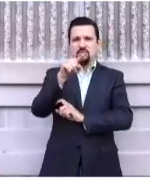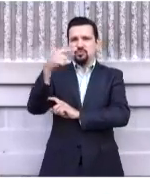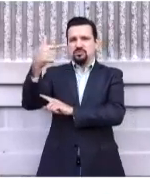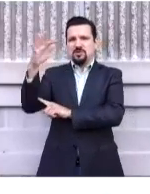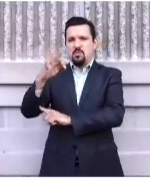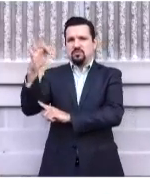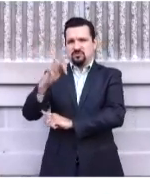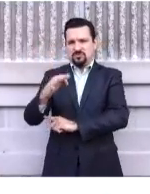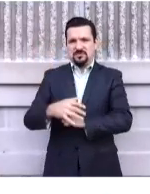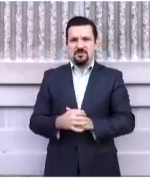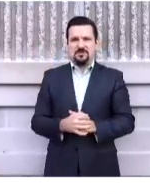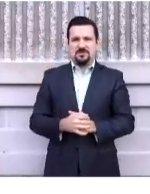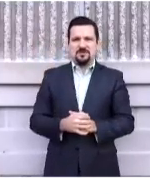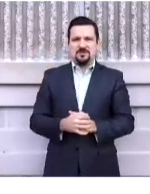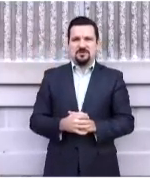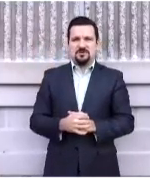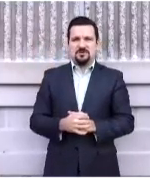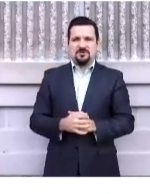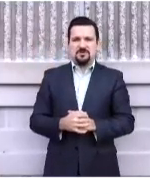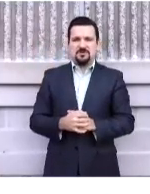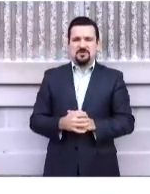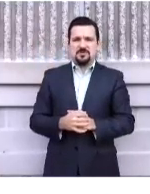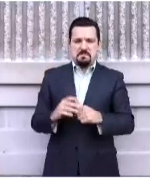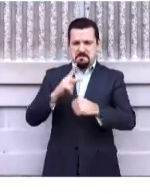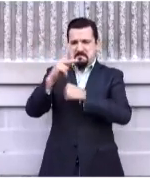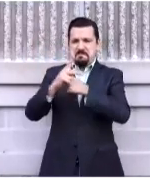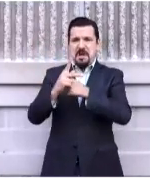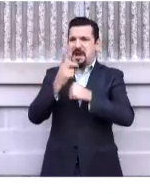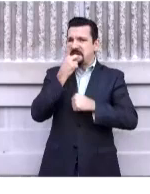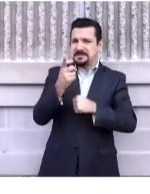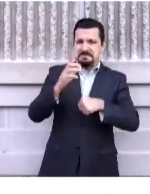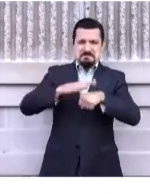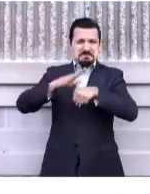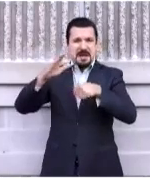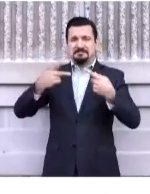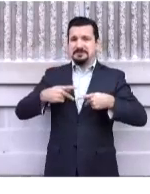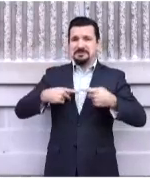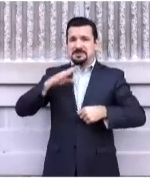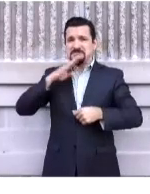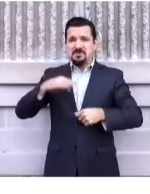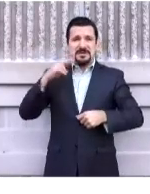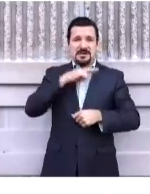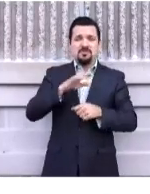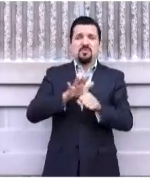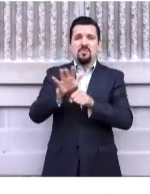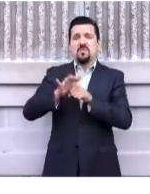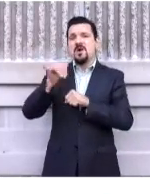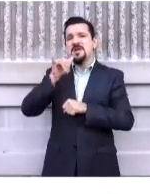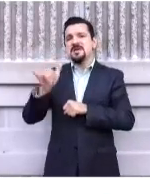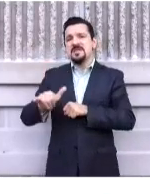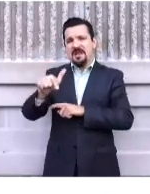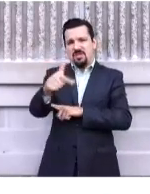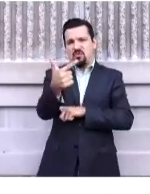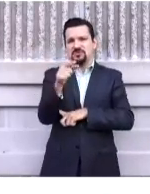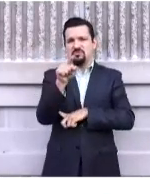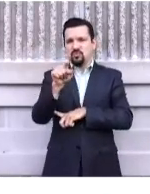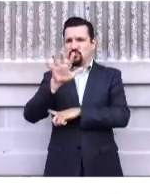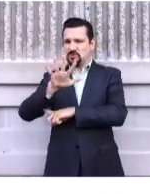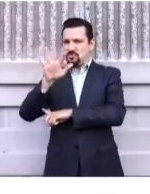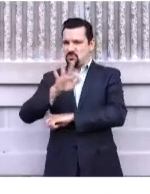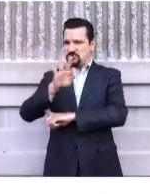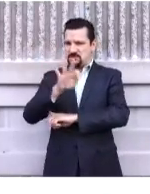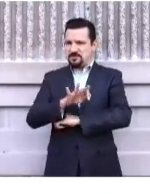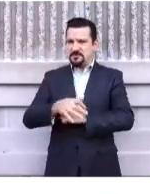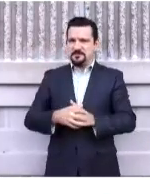5.7%. El país que tiene la mayor letalidad, que es Italia, tiene